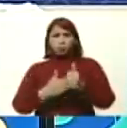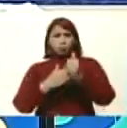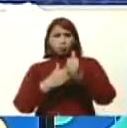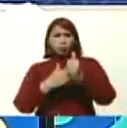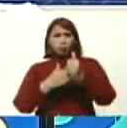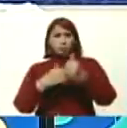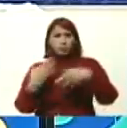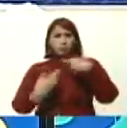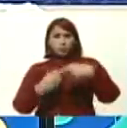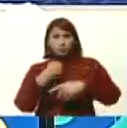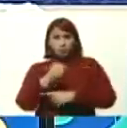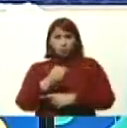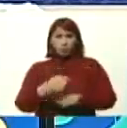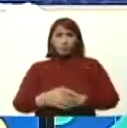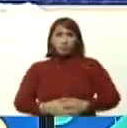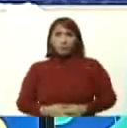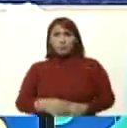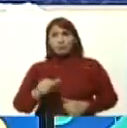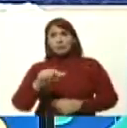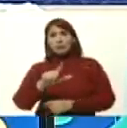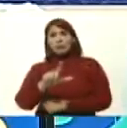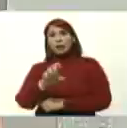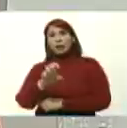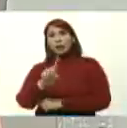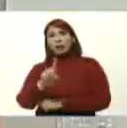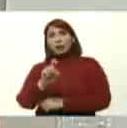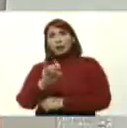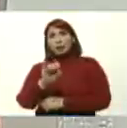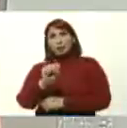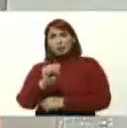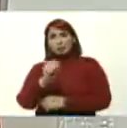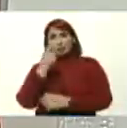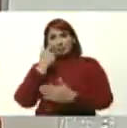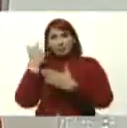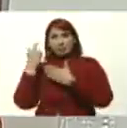de la revolución, Alexis Rodríguez Cabello.